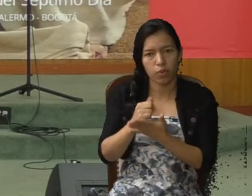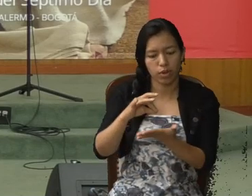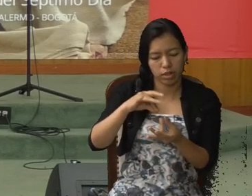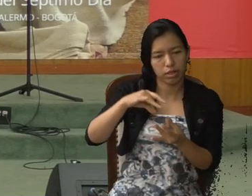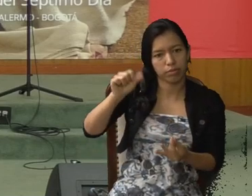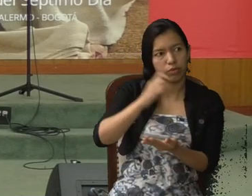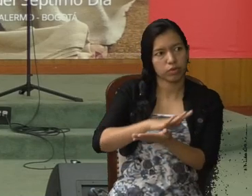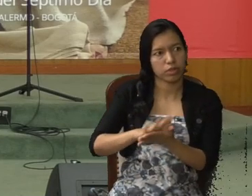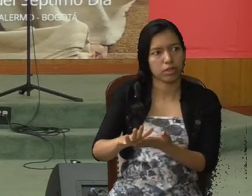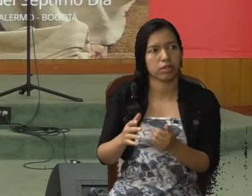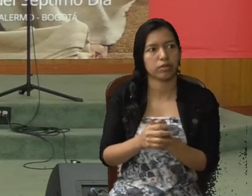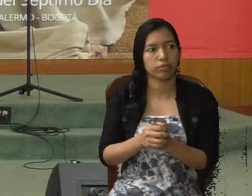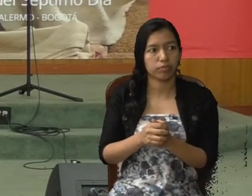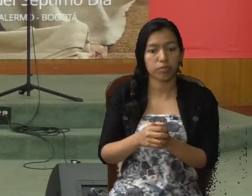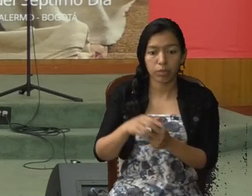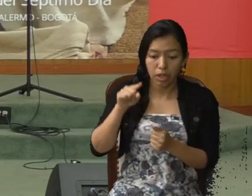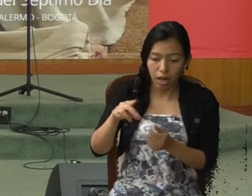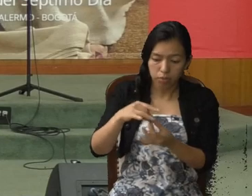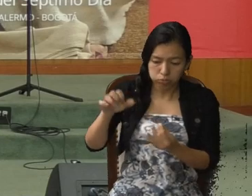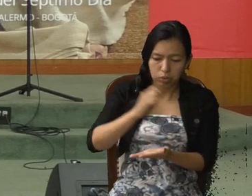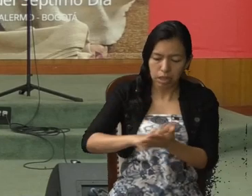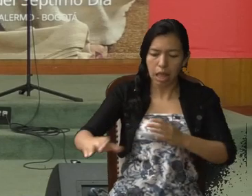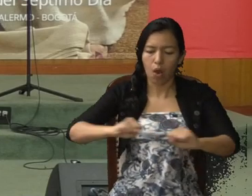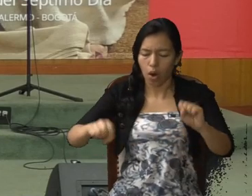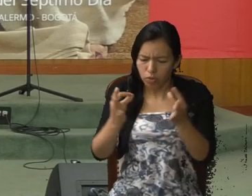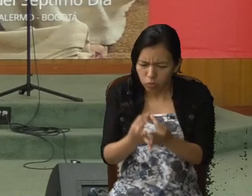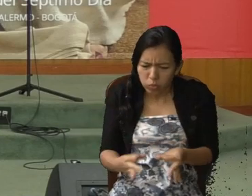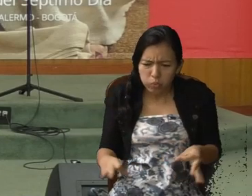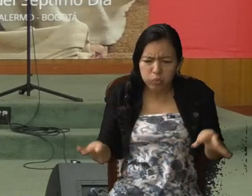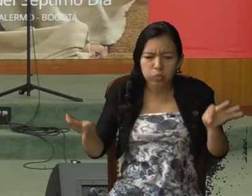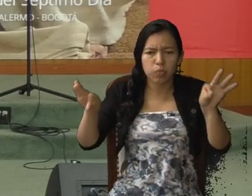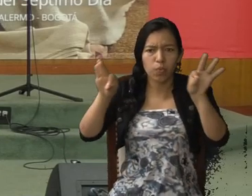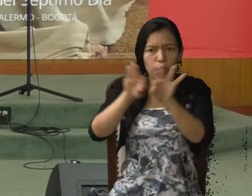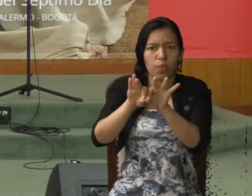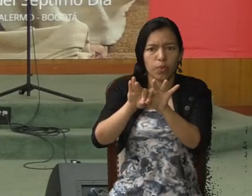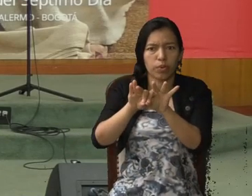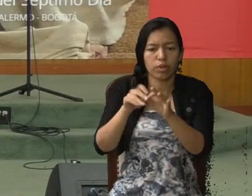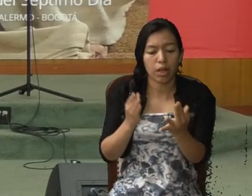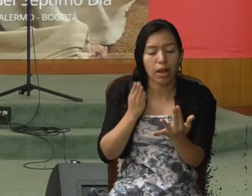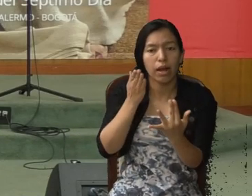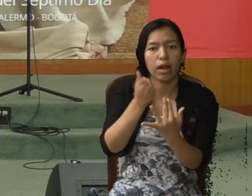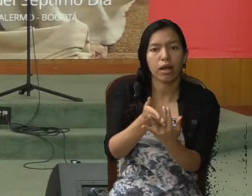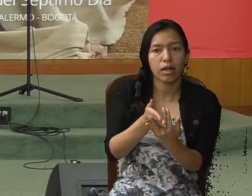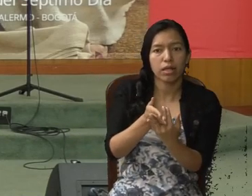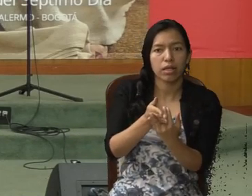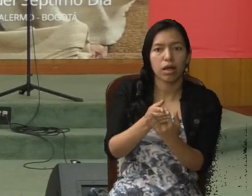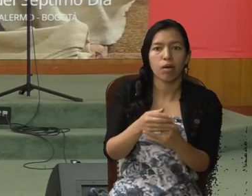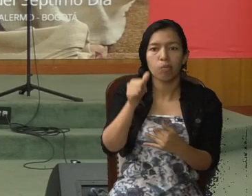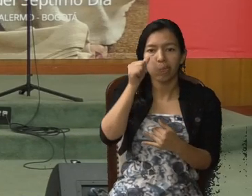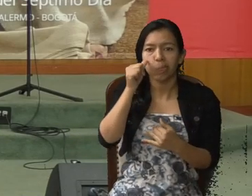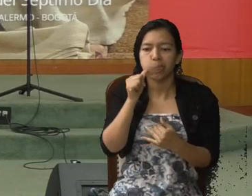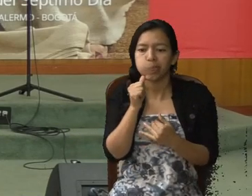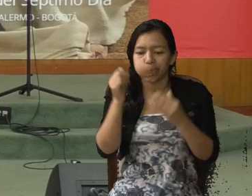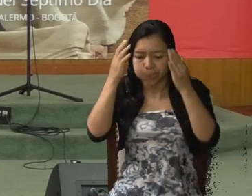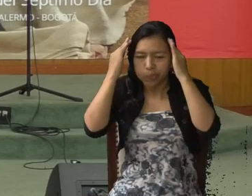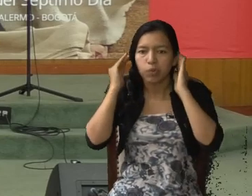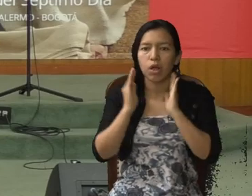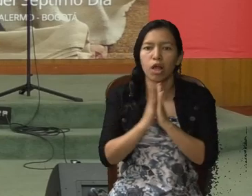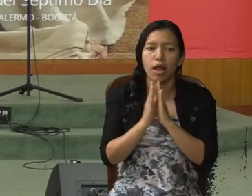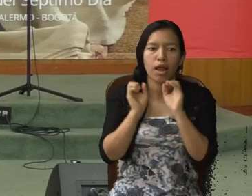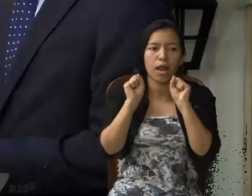Pues el Espíritu Santo tuvo una labor acá muy importante y fue ¿qué? Ir a plantar esa